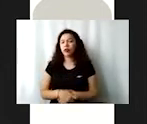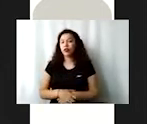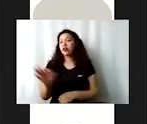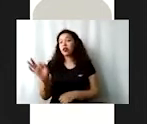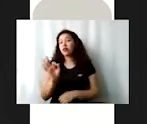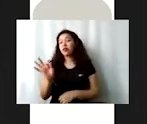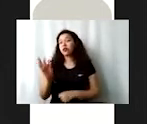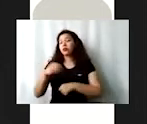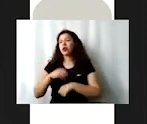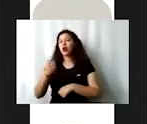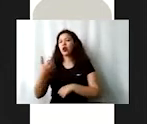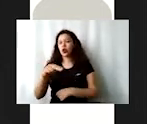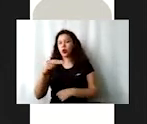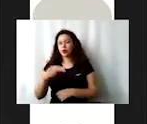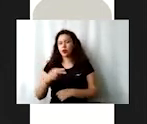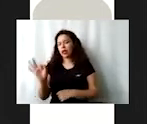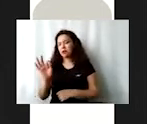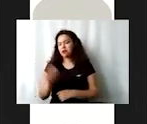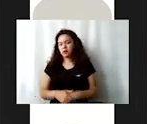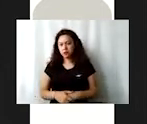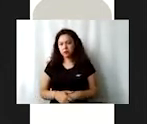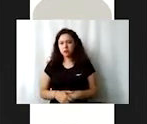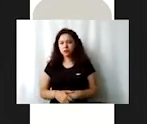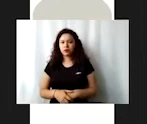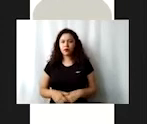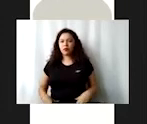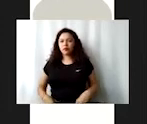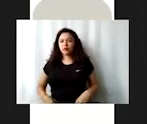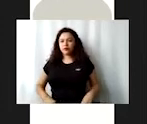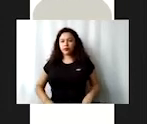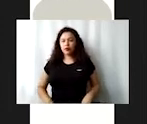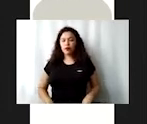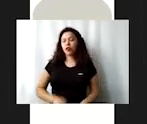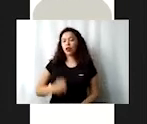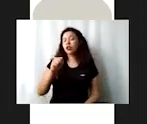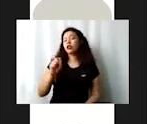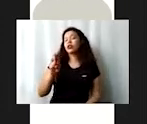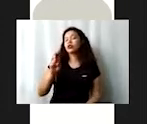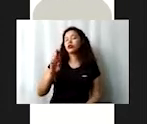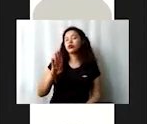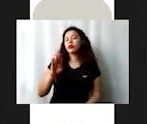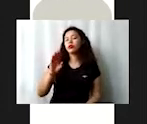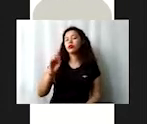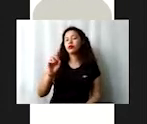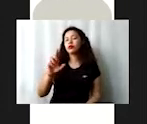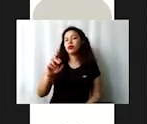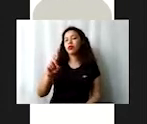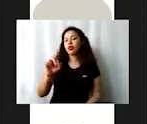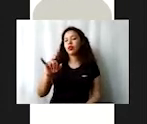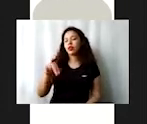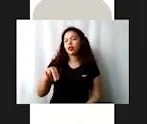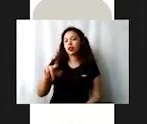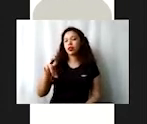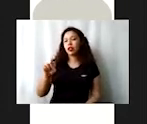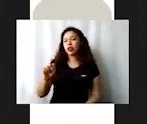tengas otro nombre. Y esta parte donde refiere de que son subordinados, por supuesto también ustedes pueden cambiarle